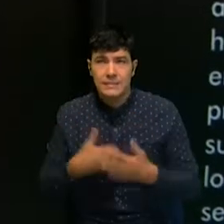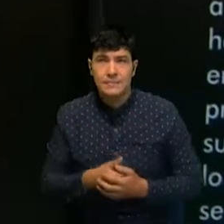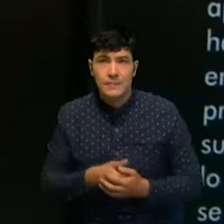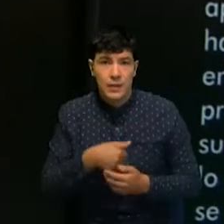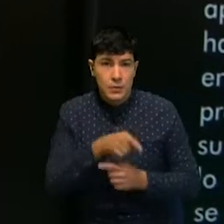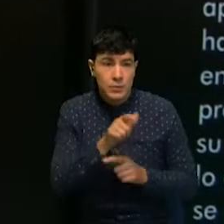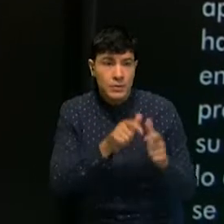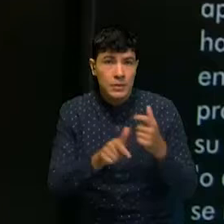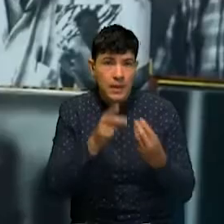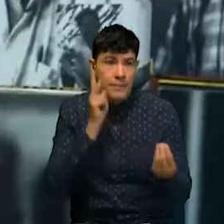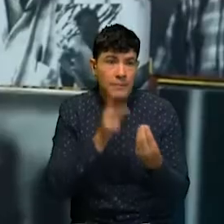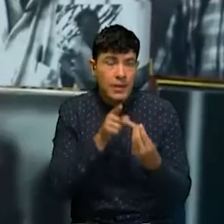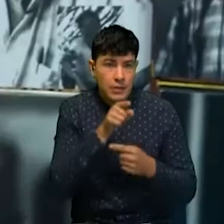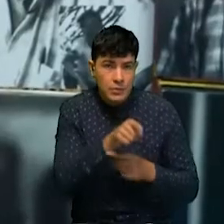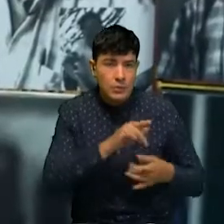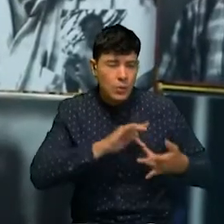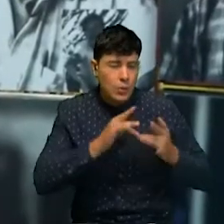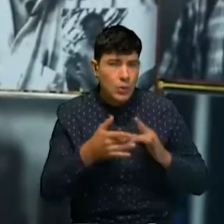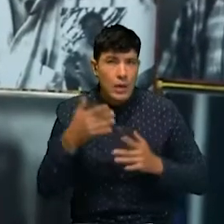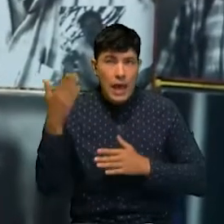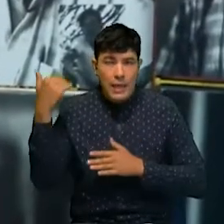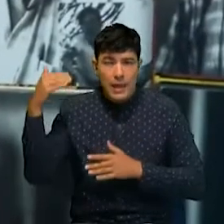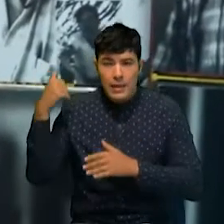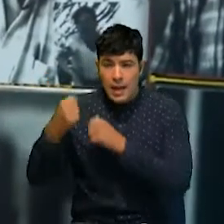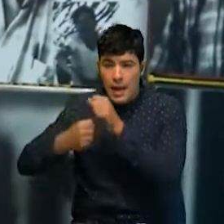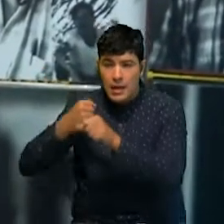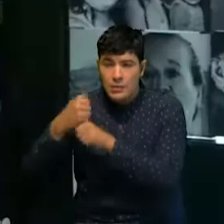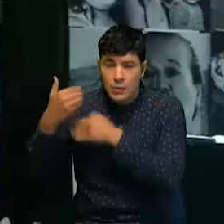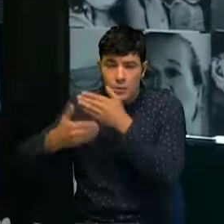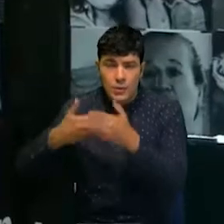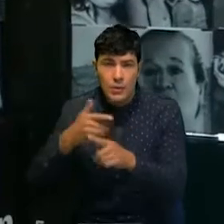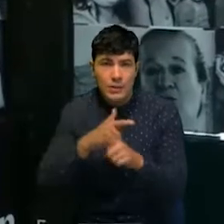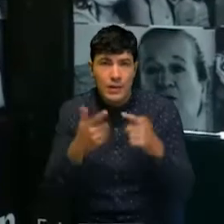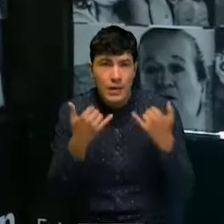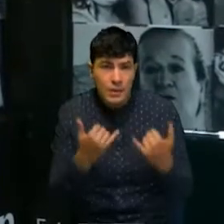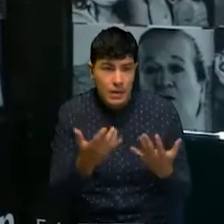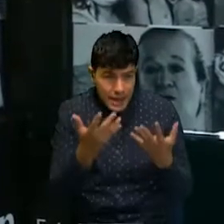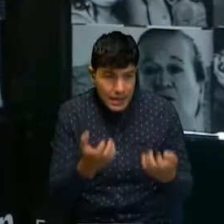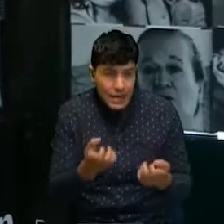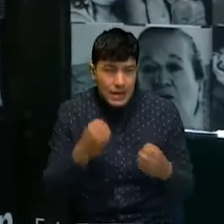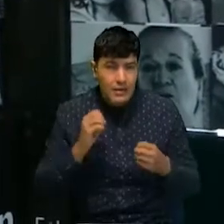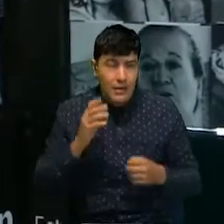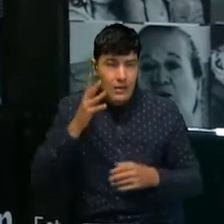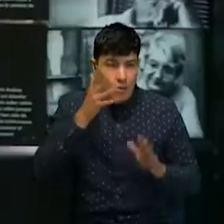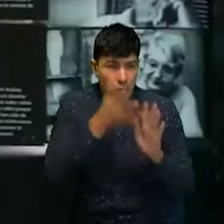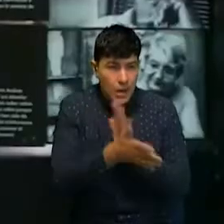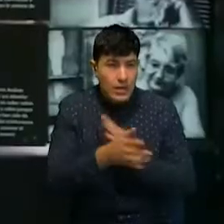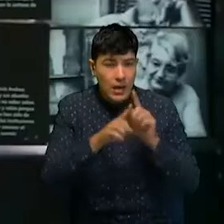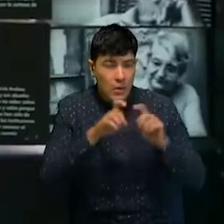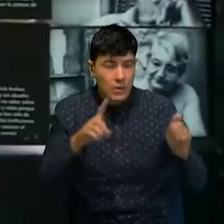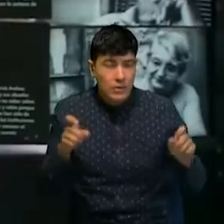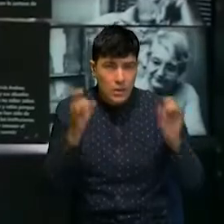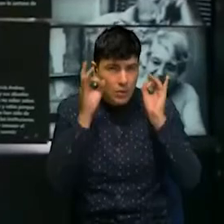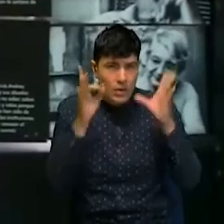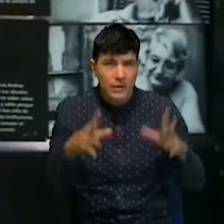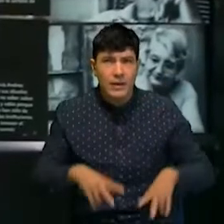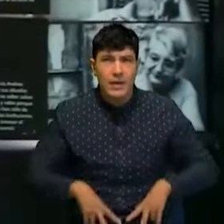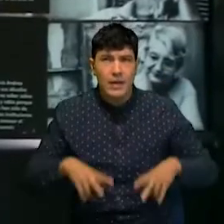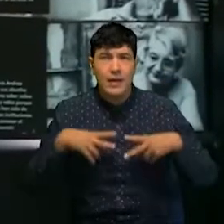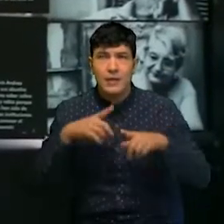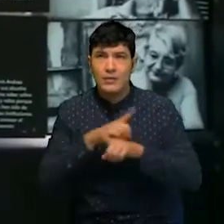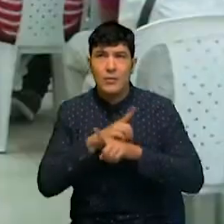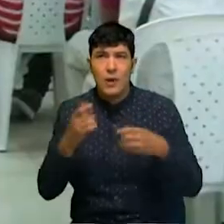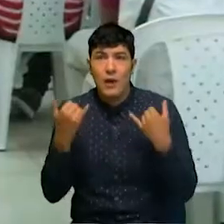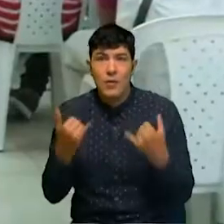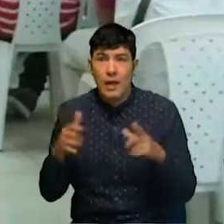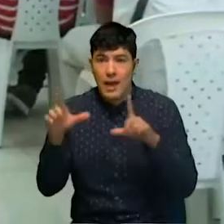al dolor que han tenido que soportar durante años, esta vez no quisieron relatar lo trágico de sus vidas. Ellos solo plasmaron letras de